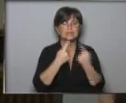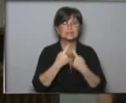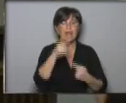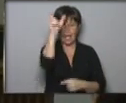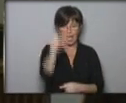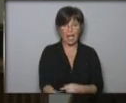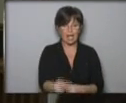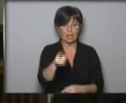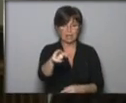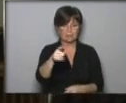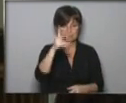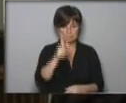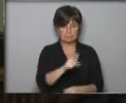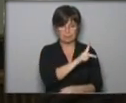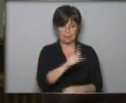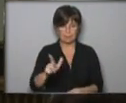Jorge Bergoglio.